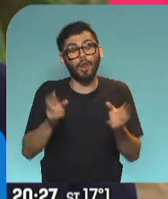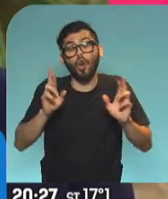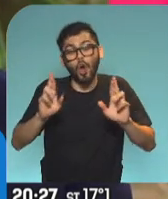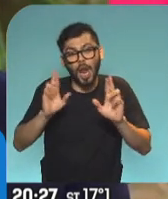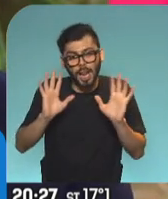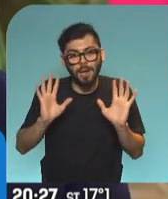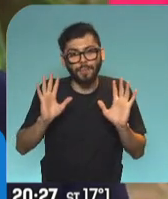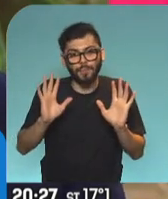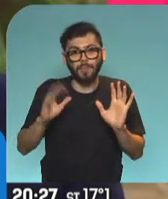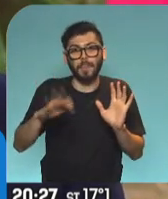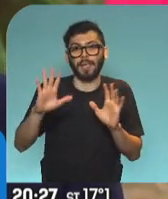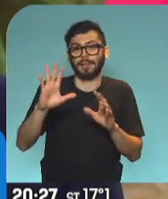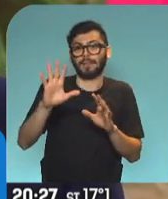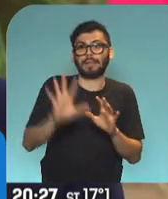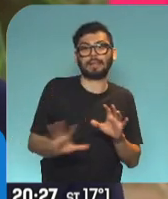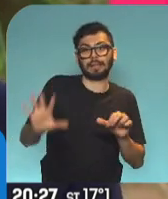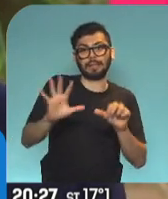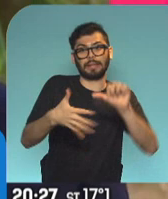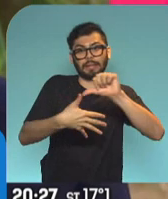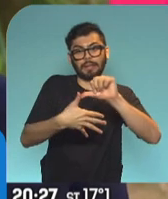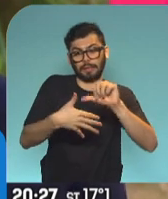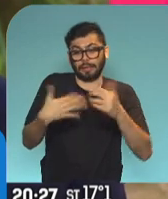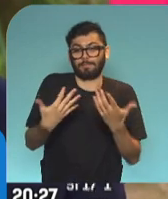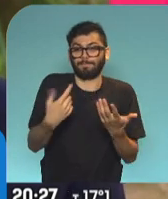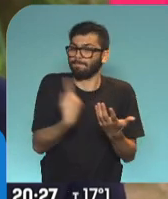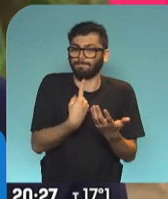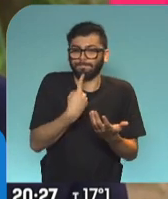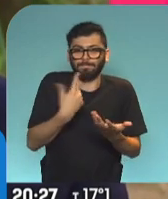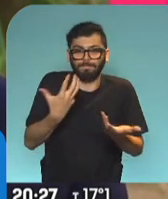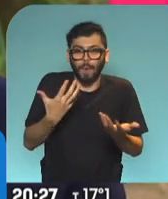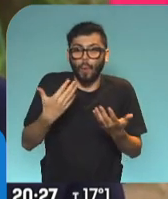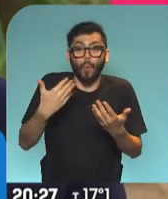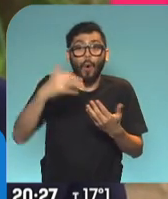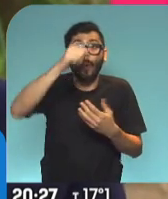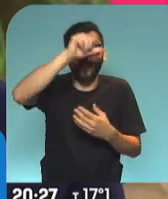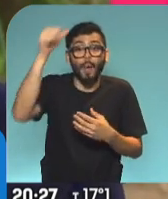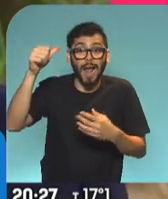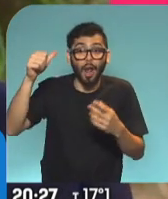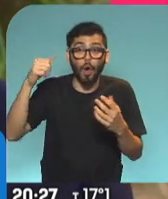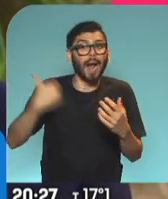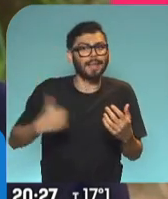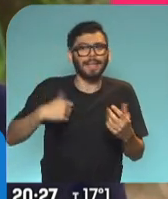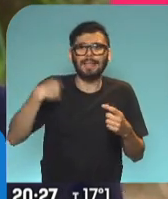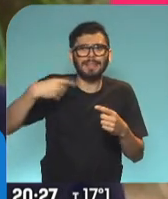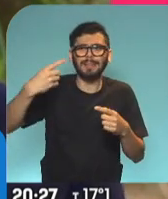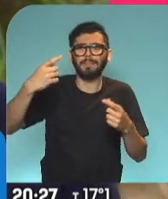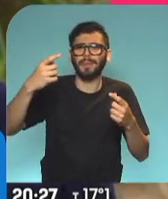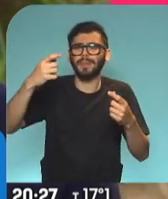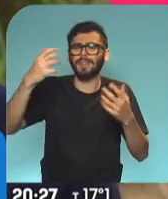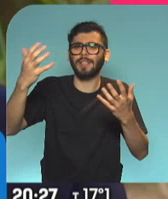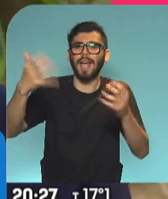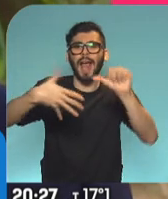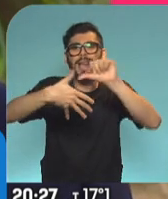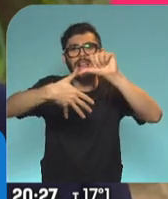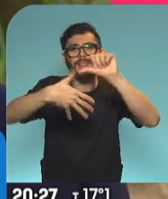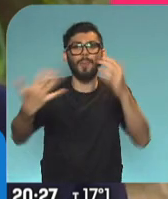planeta, fundamentalmente la región. Entendemos que estamos llegando a la temporada de verano y que la Argentina siempre es una buena opción de turismo para los latinoamericanos,